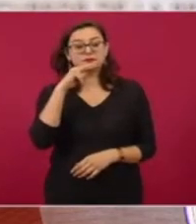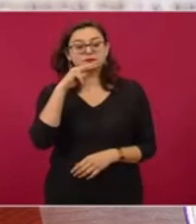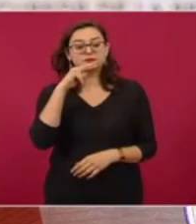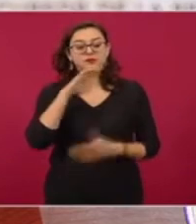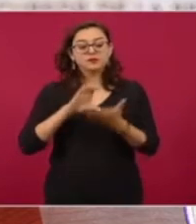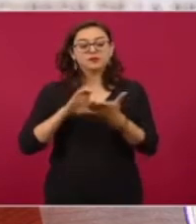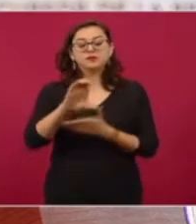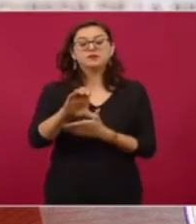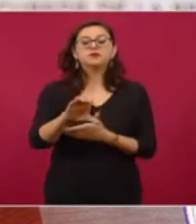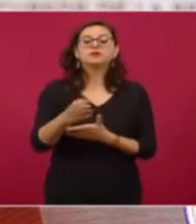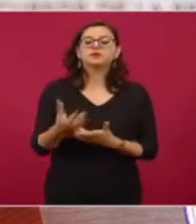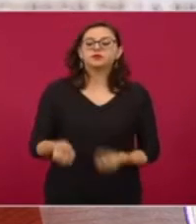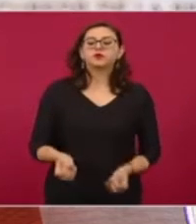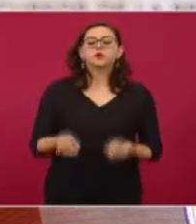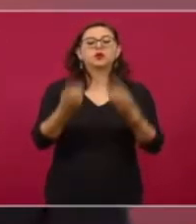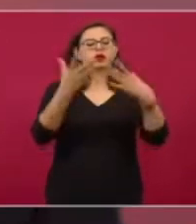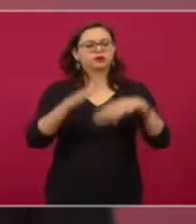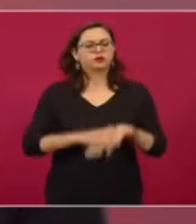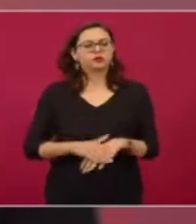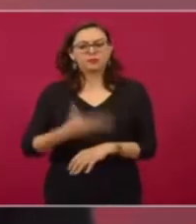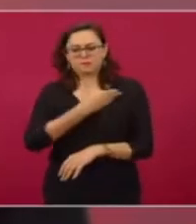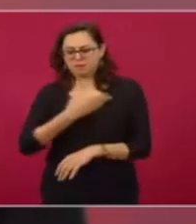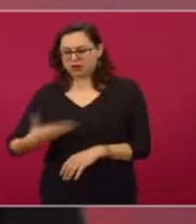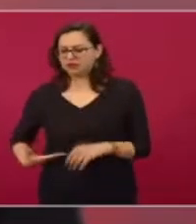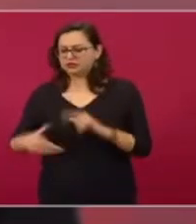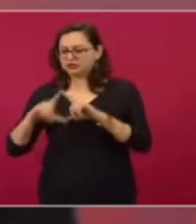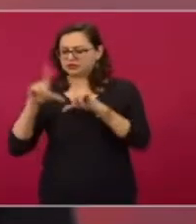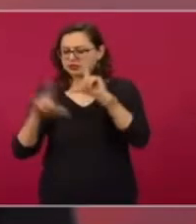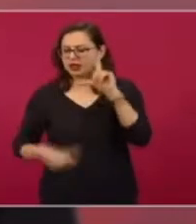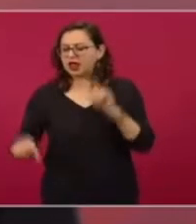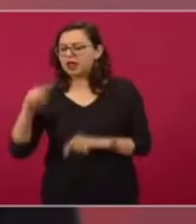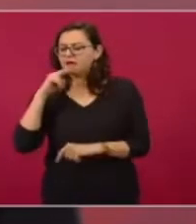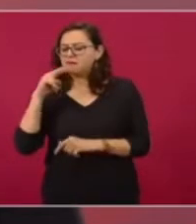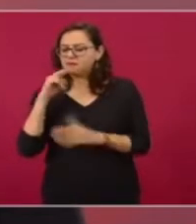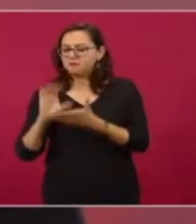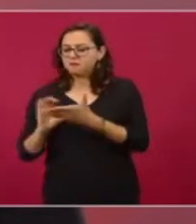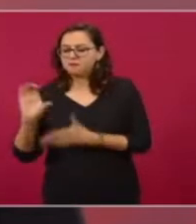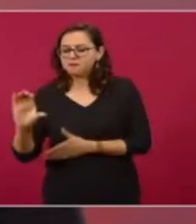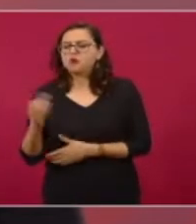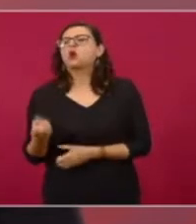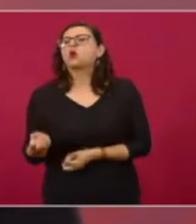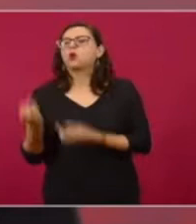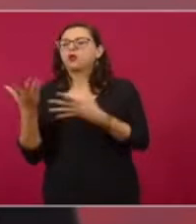méxico y por tanto fue el aguinaldo del presidente del ine